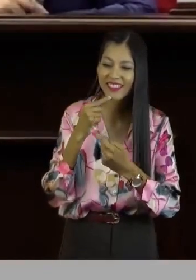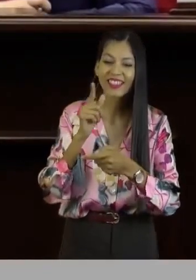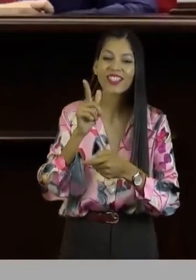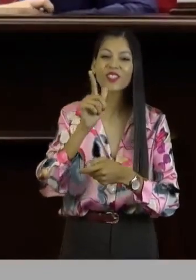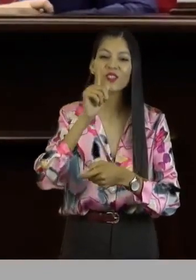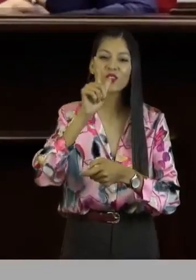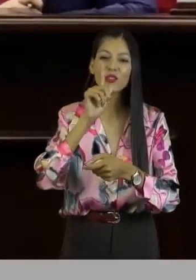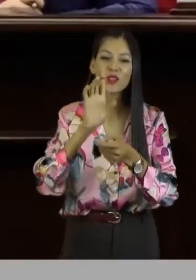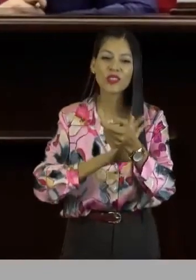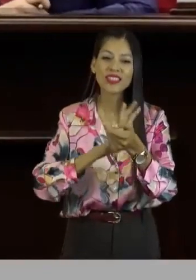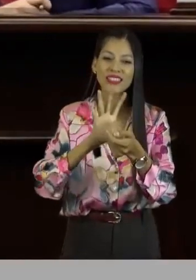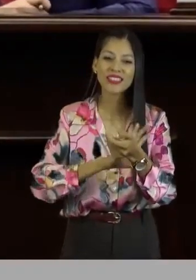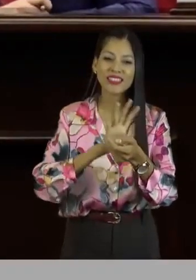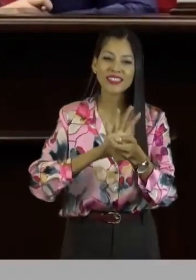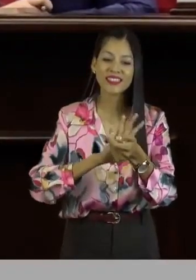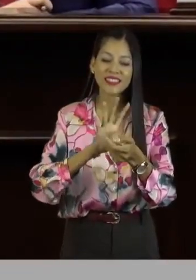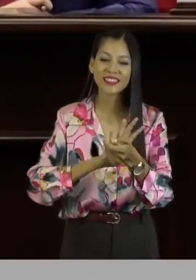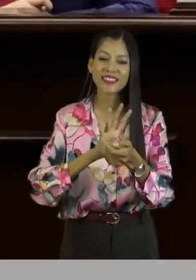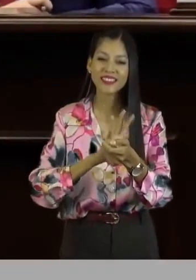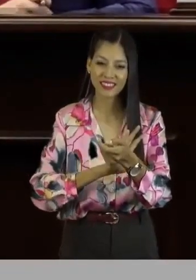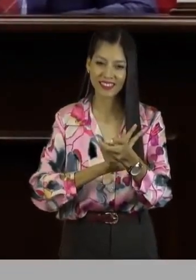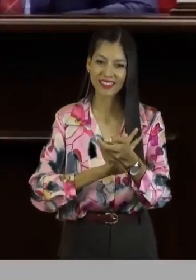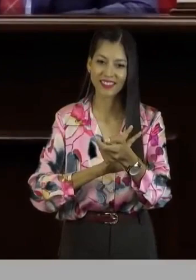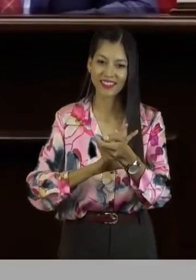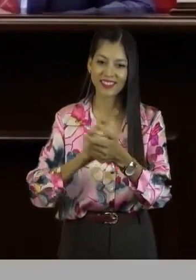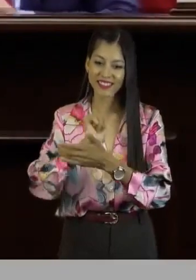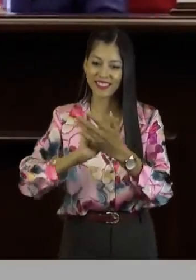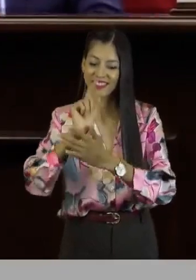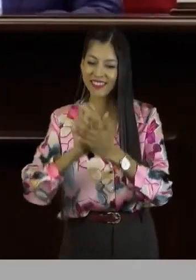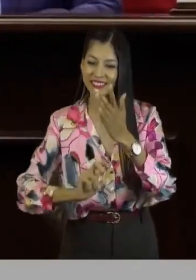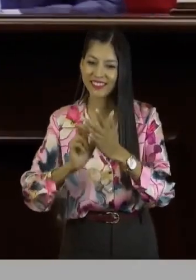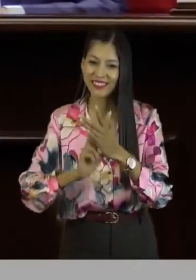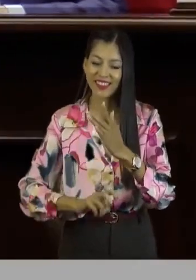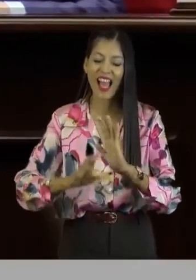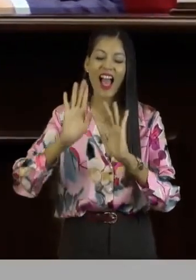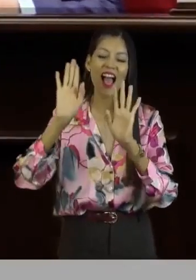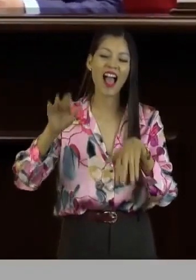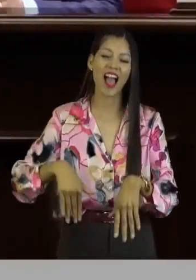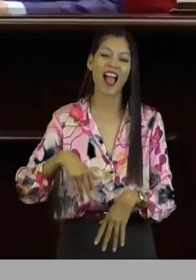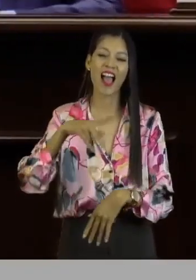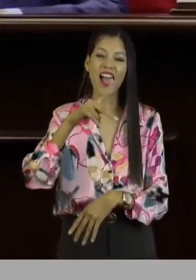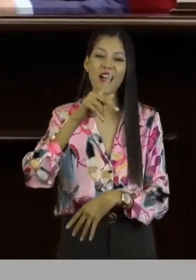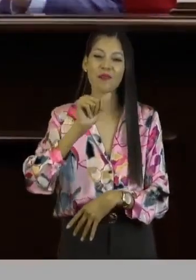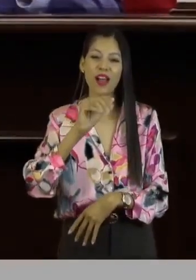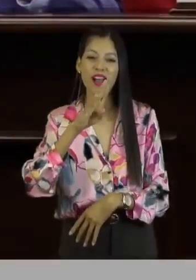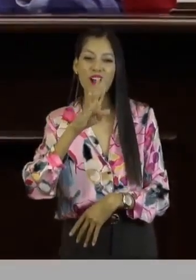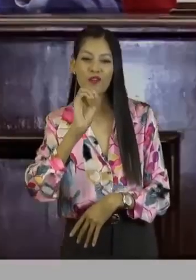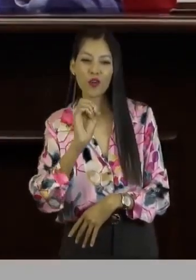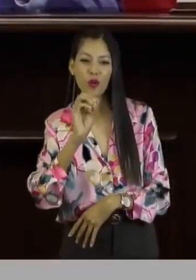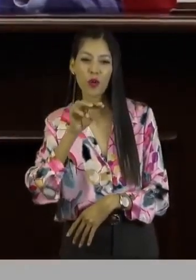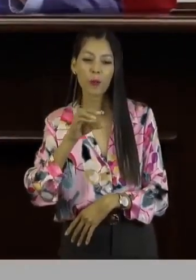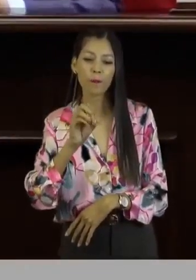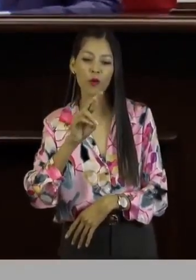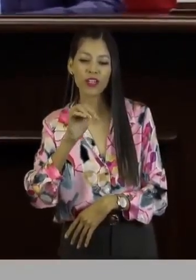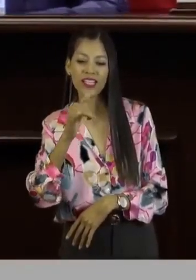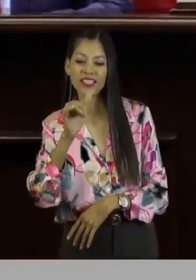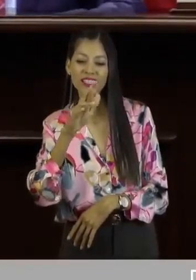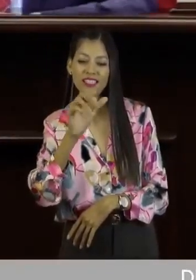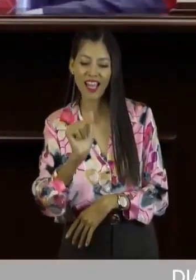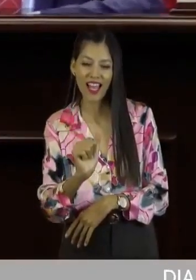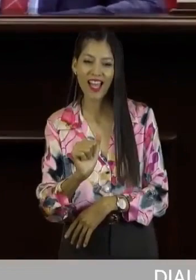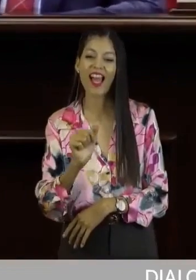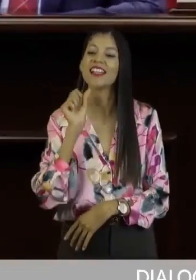eléctrica. Ah, le digo, Alito y Moreira. Y me dice: sí,